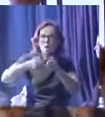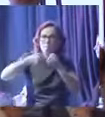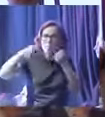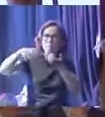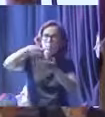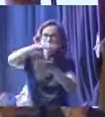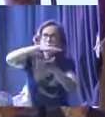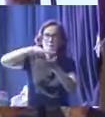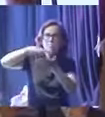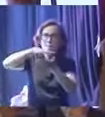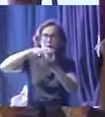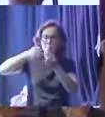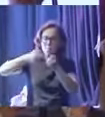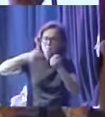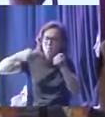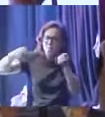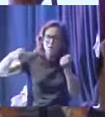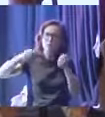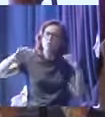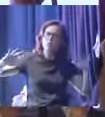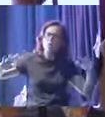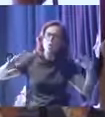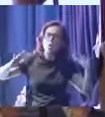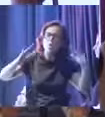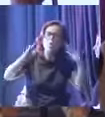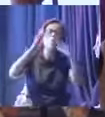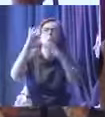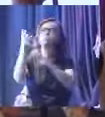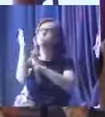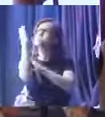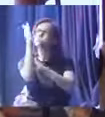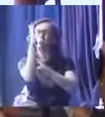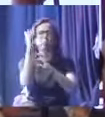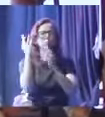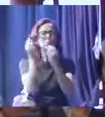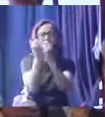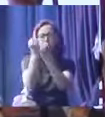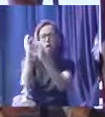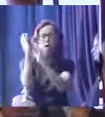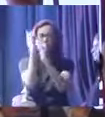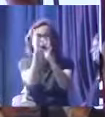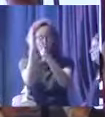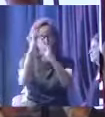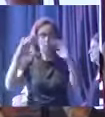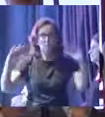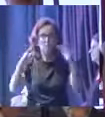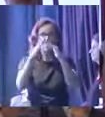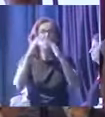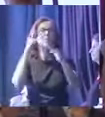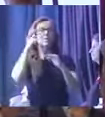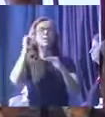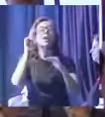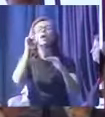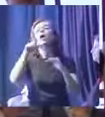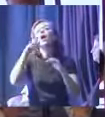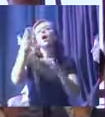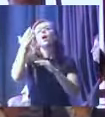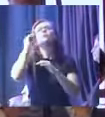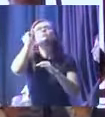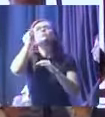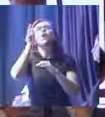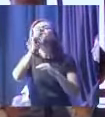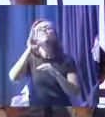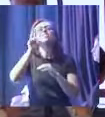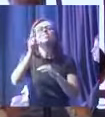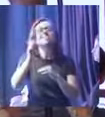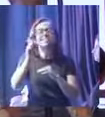su falda, cubrir todo el cerro de árboles, construir la soñada Villa Cosmópolis,